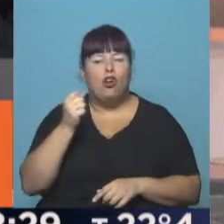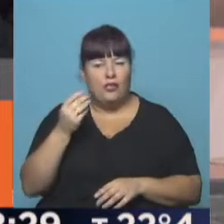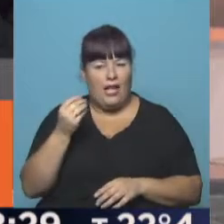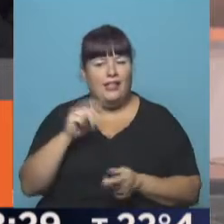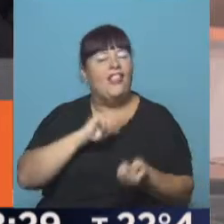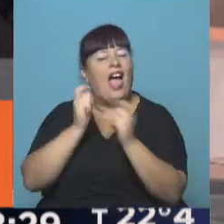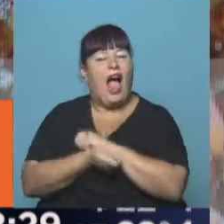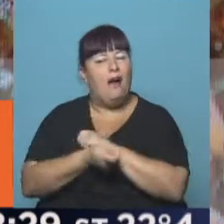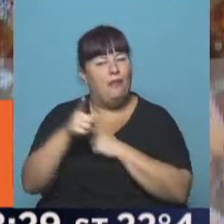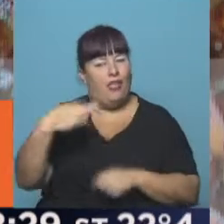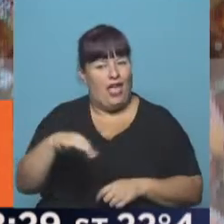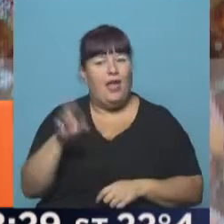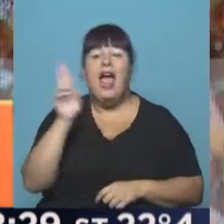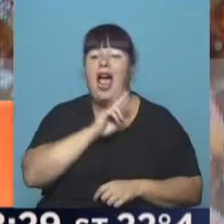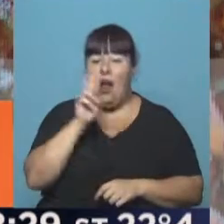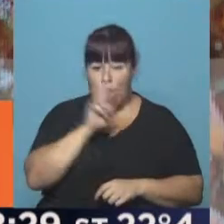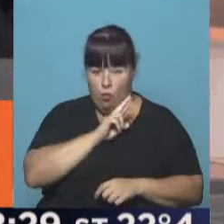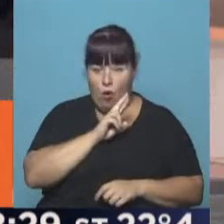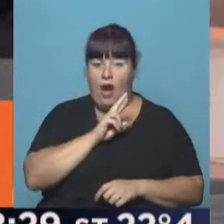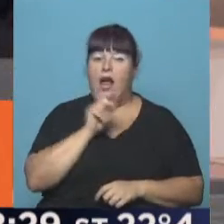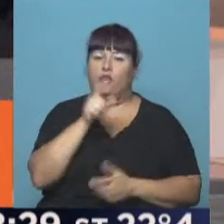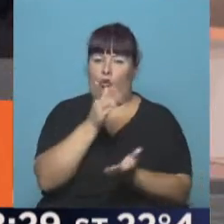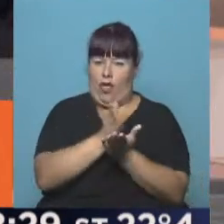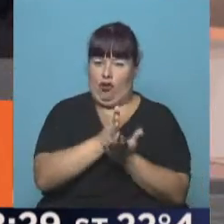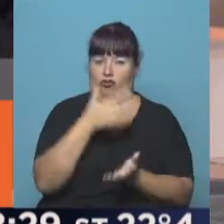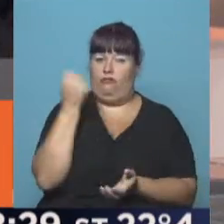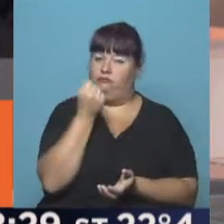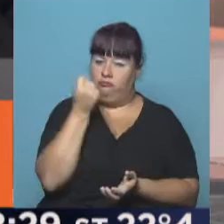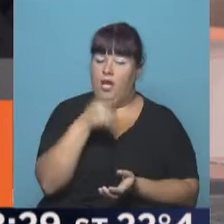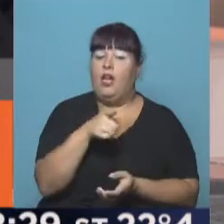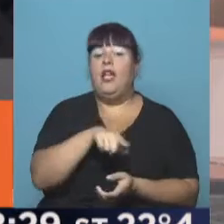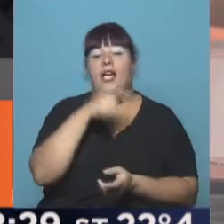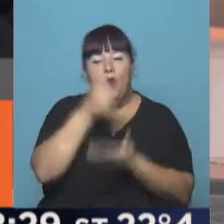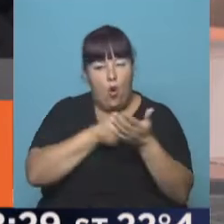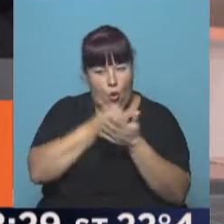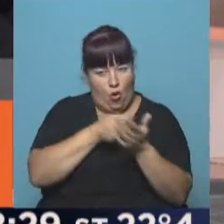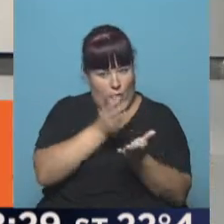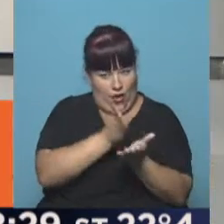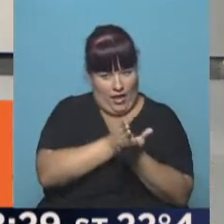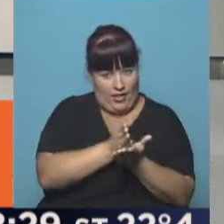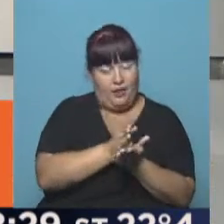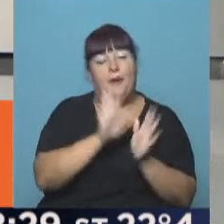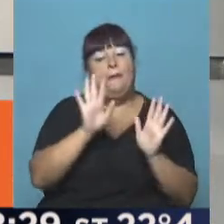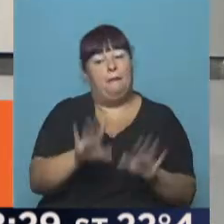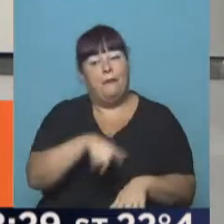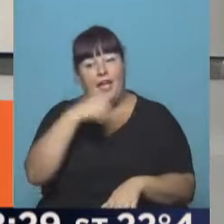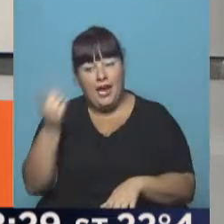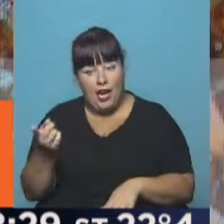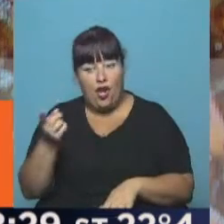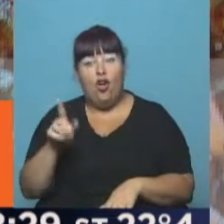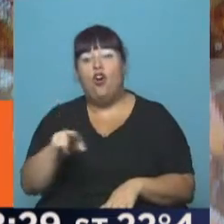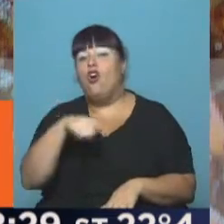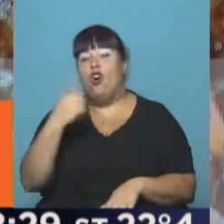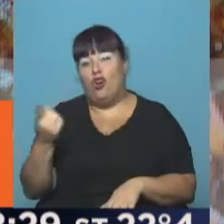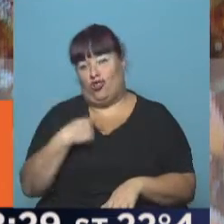el cambio. La mujer ejerce sus derechos y pelea por los mismos. Ahora, la otra